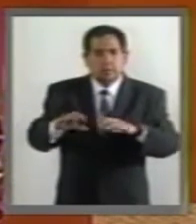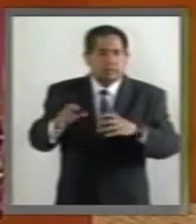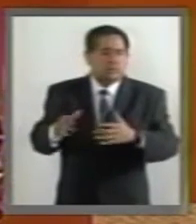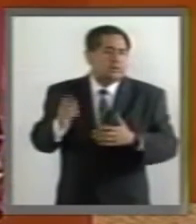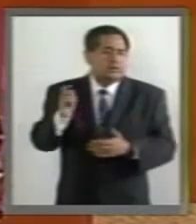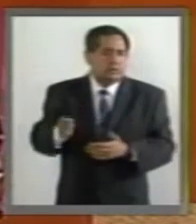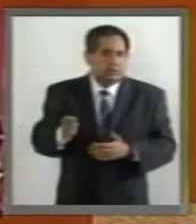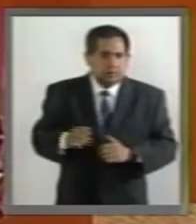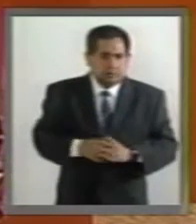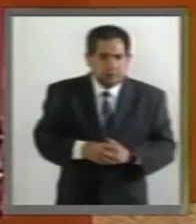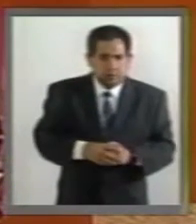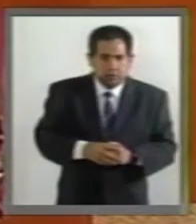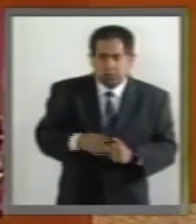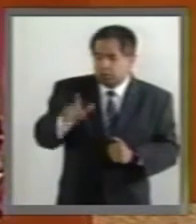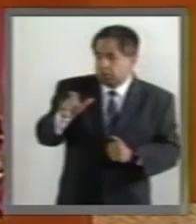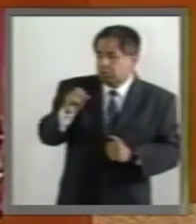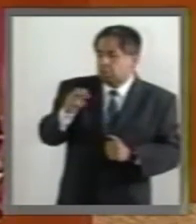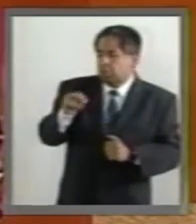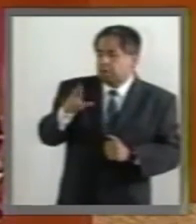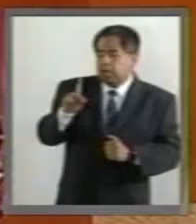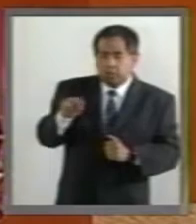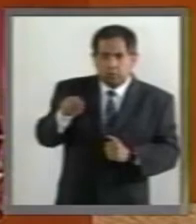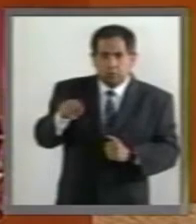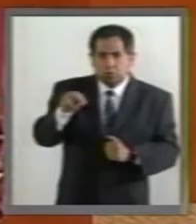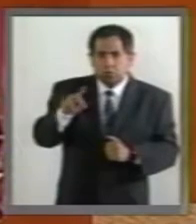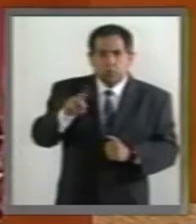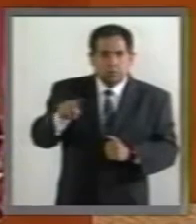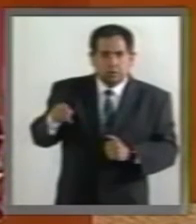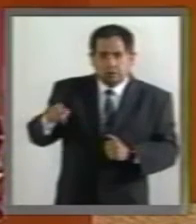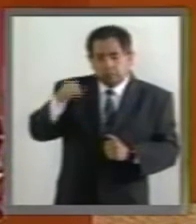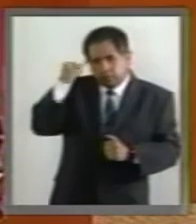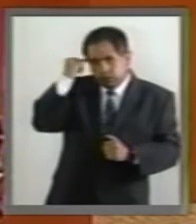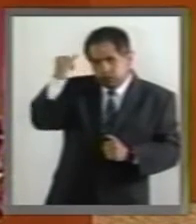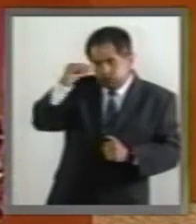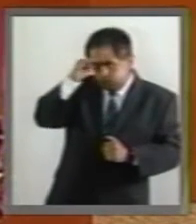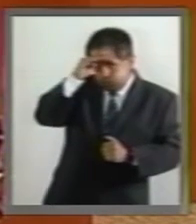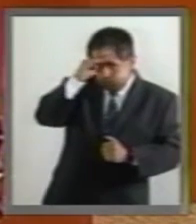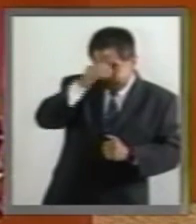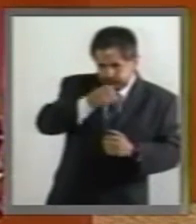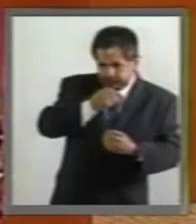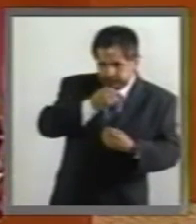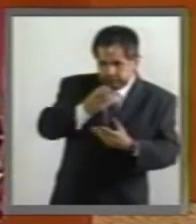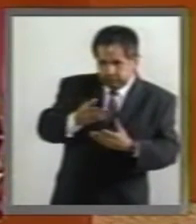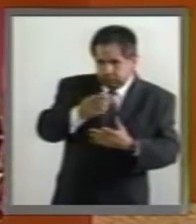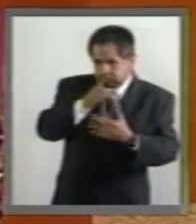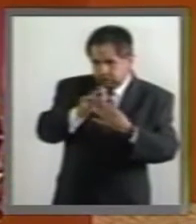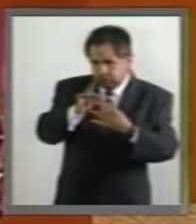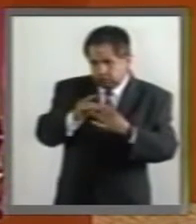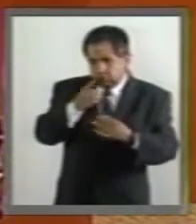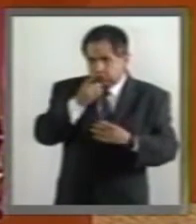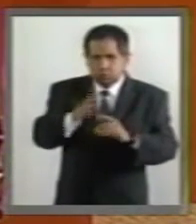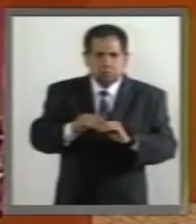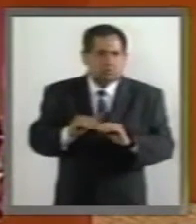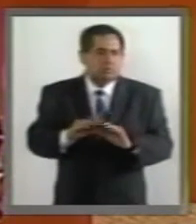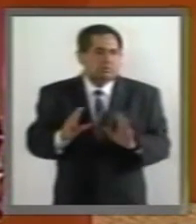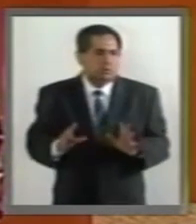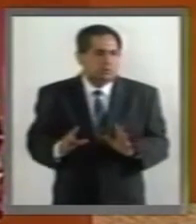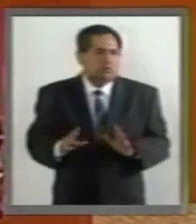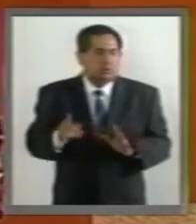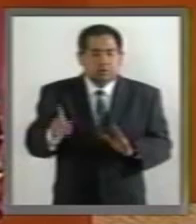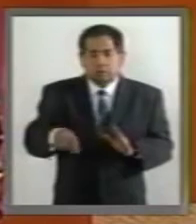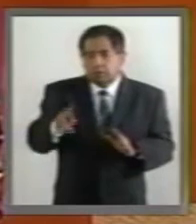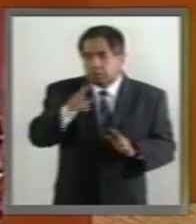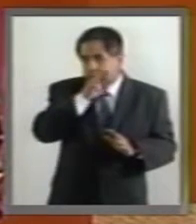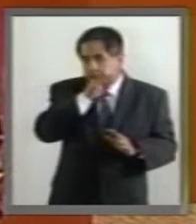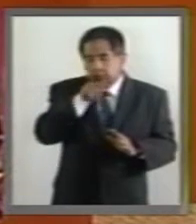de Leonardo Núñez González, porque destaca de manera clara esta